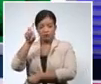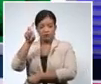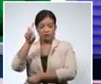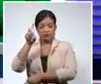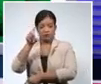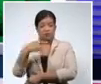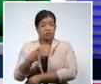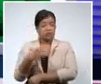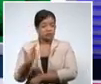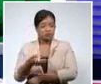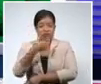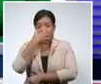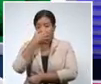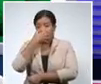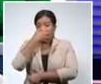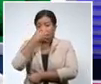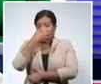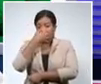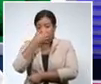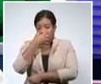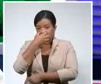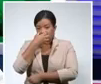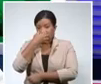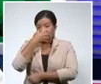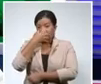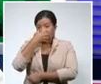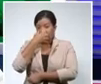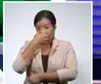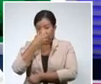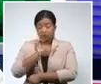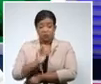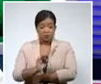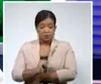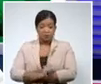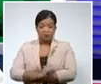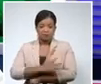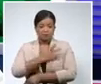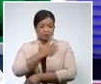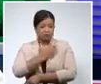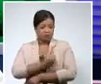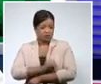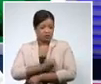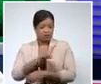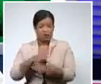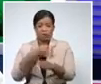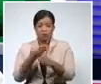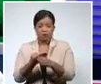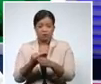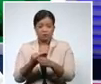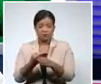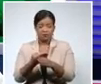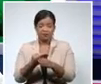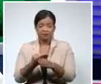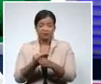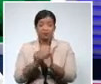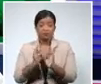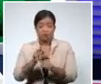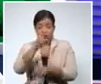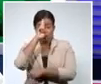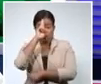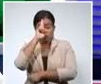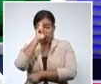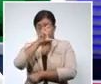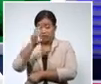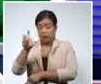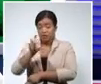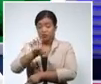intubarlo, ventilarlo, y lamentablemente después de una estadía también no prolongada,